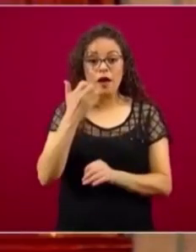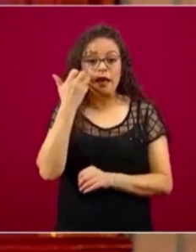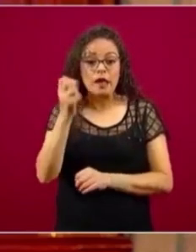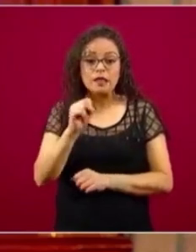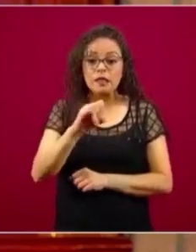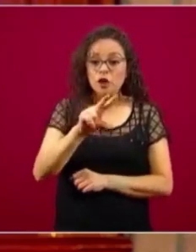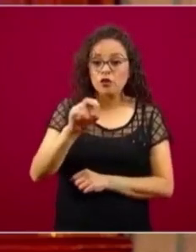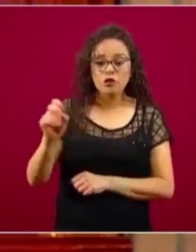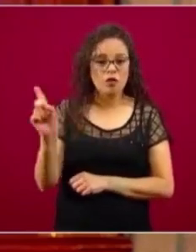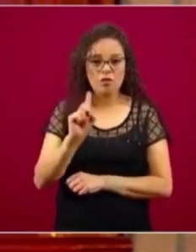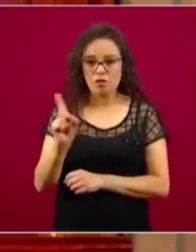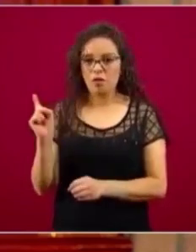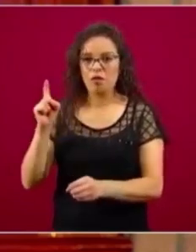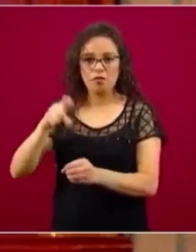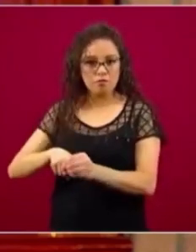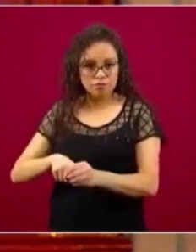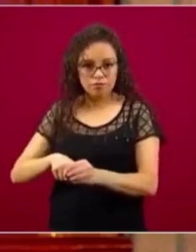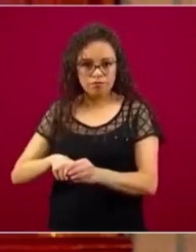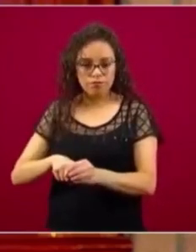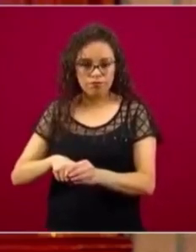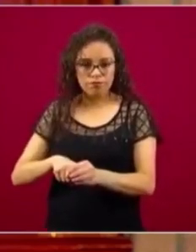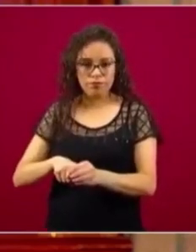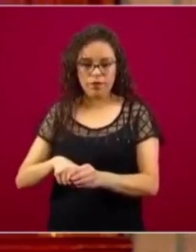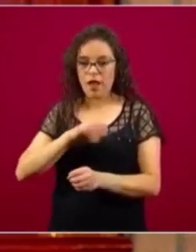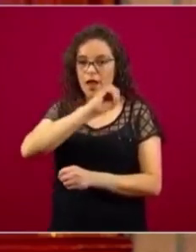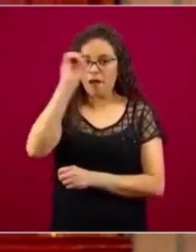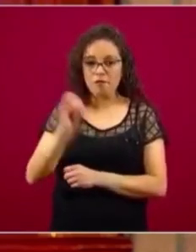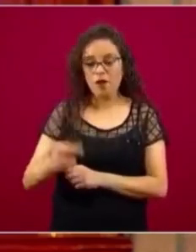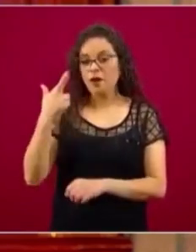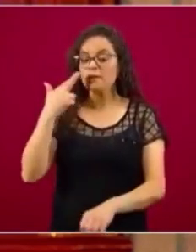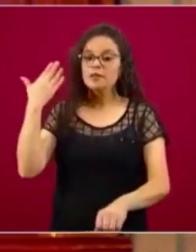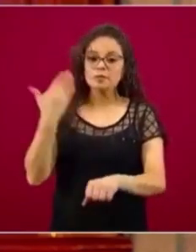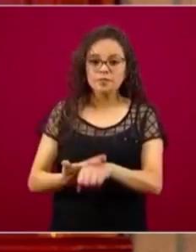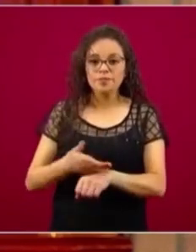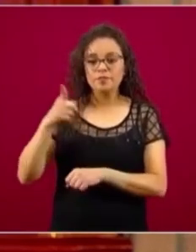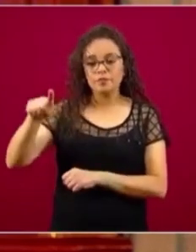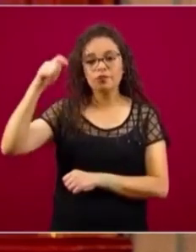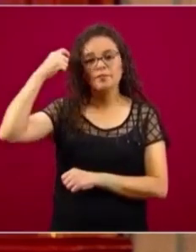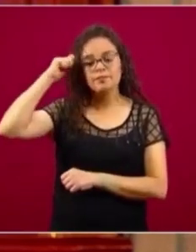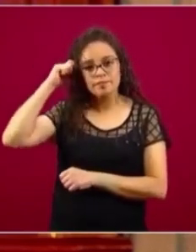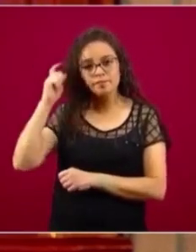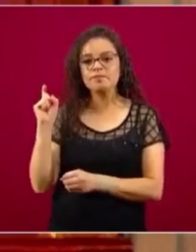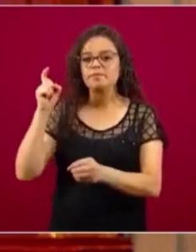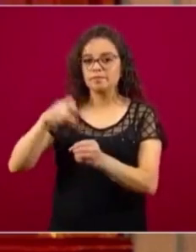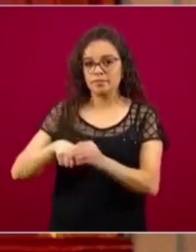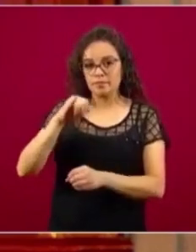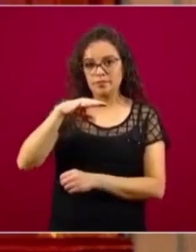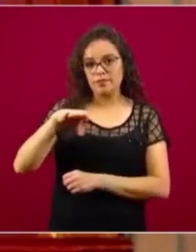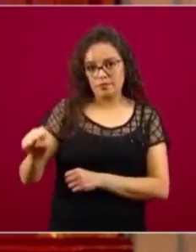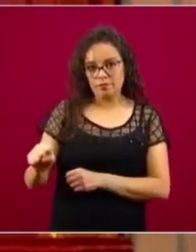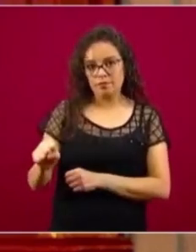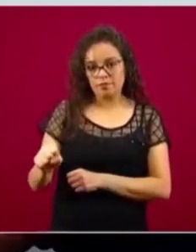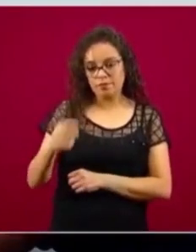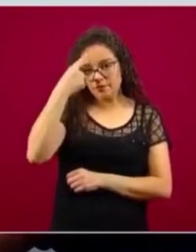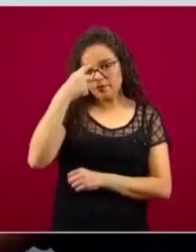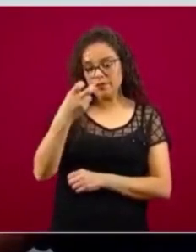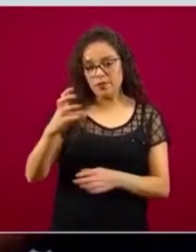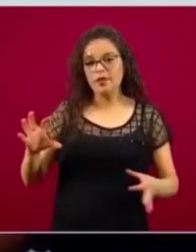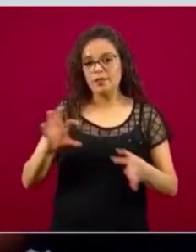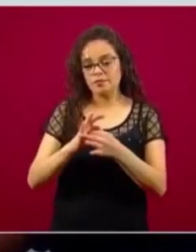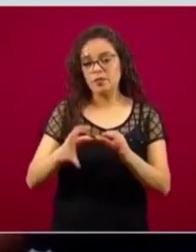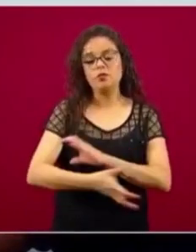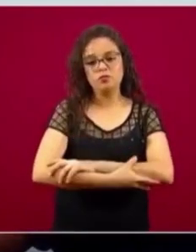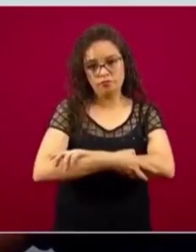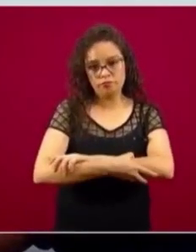a las trabajadoras del hogar no es caritativo es una responsabilidad y es una responsabilidad histórica que tiene que ver con la solidaridad